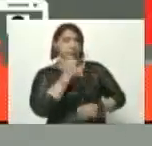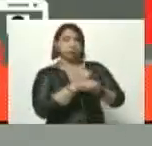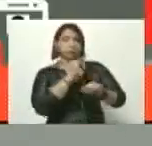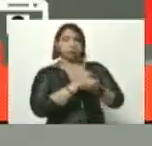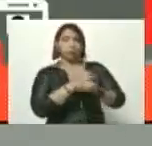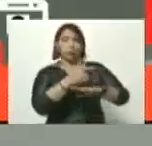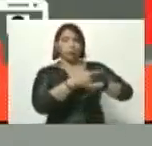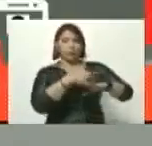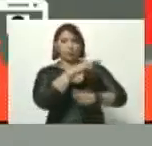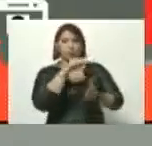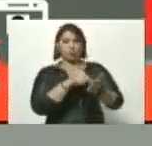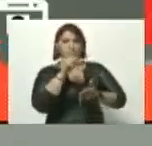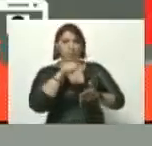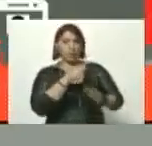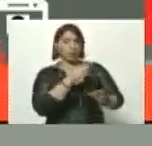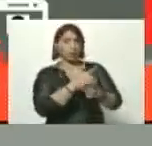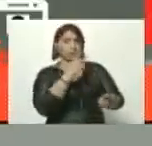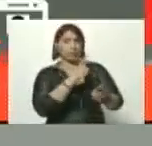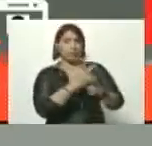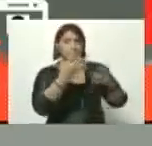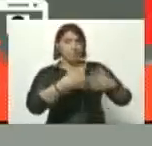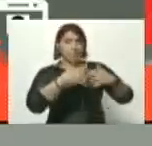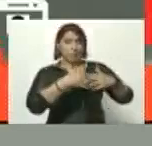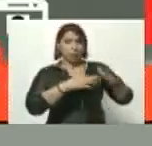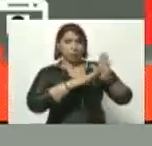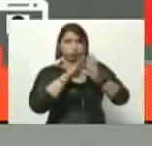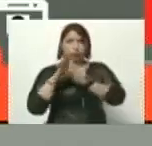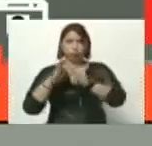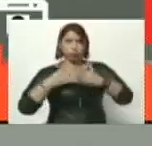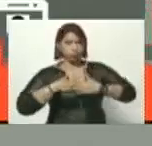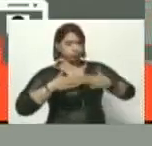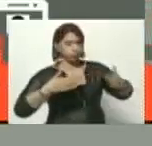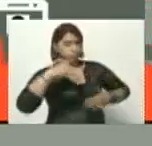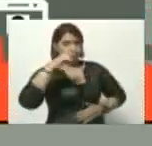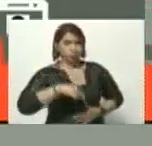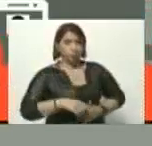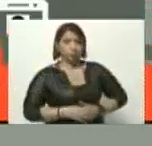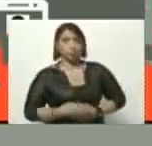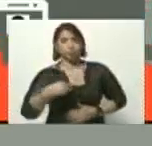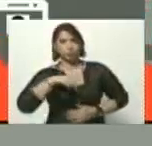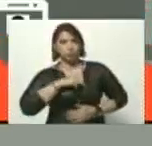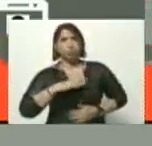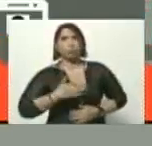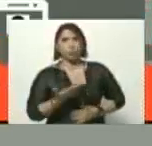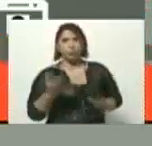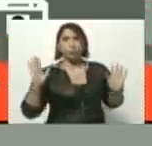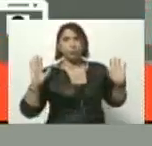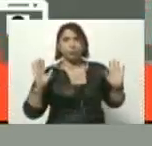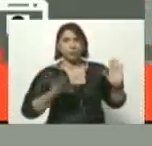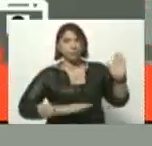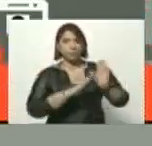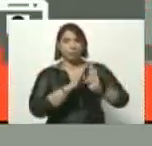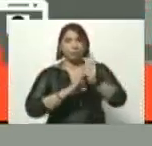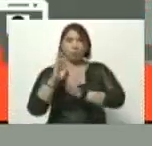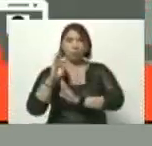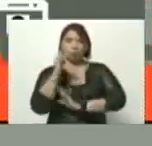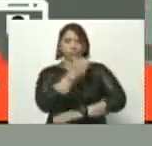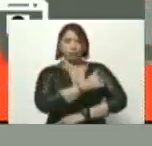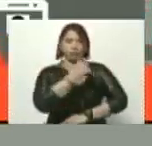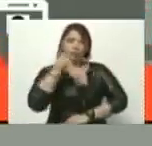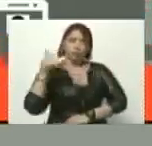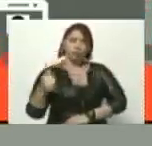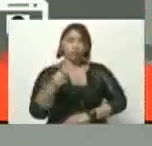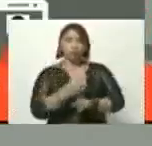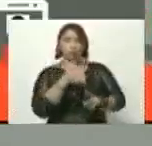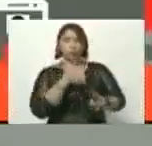Aquí tiene una red de empresarios y emprendedores a su disposición también para nosotros poder ir creciendo. Y en cada una de las